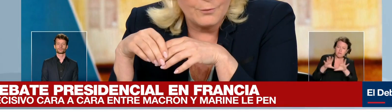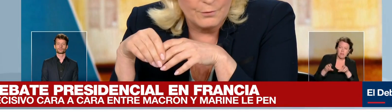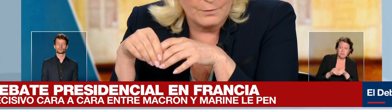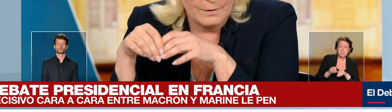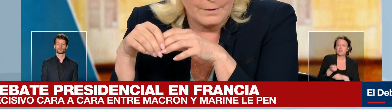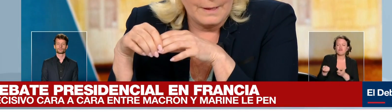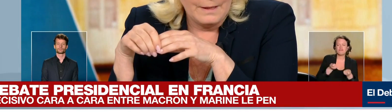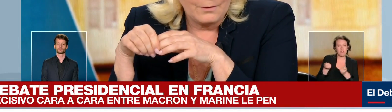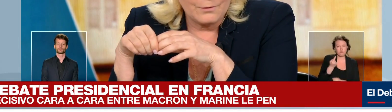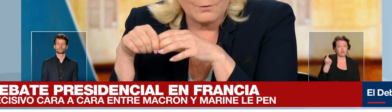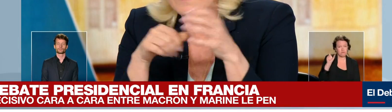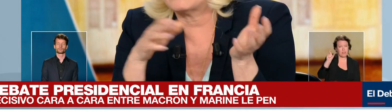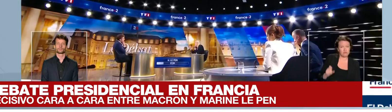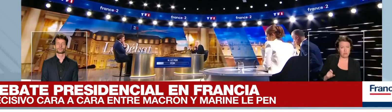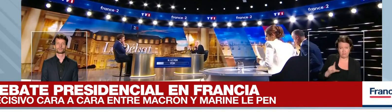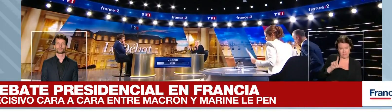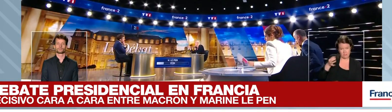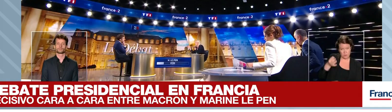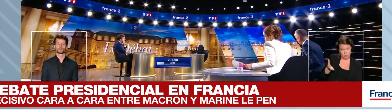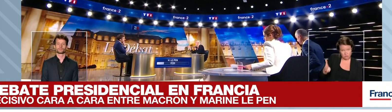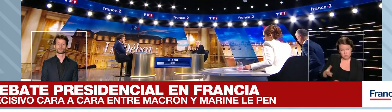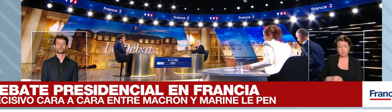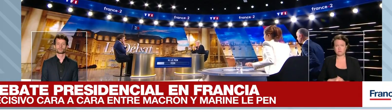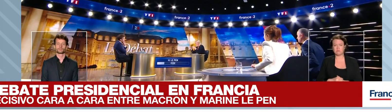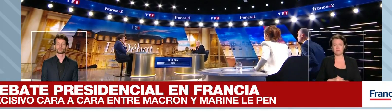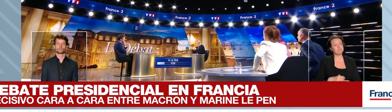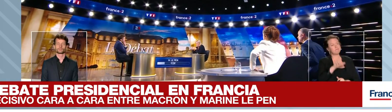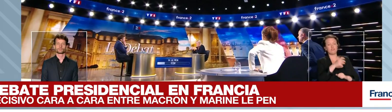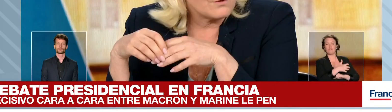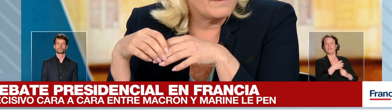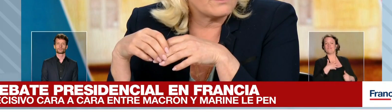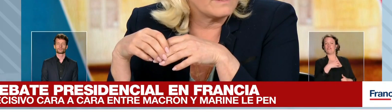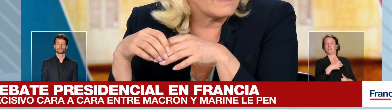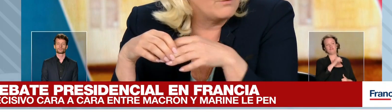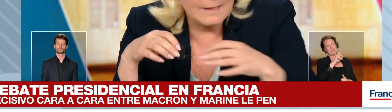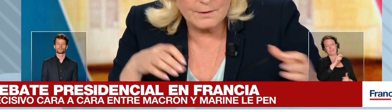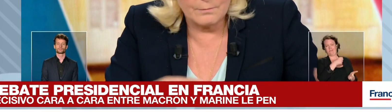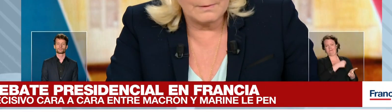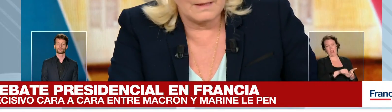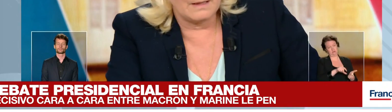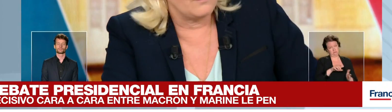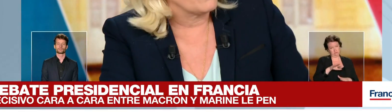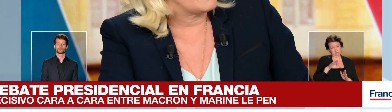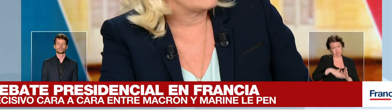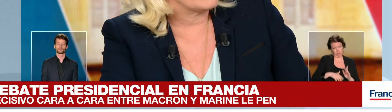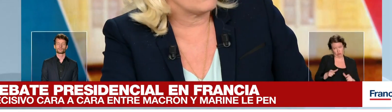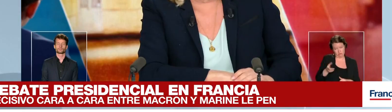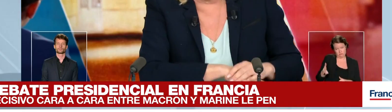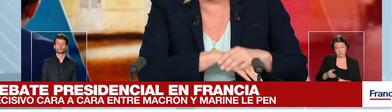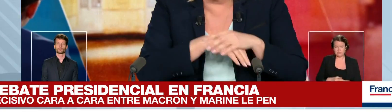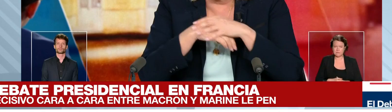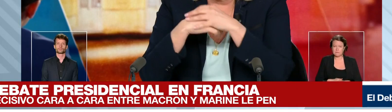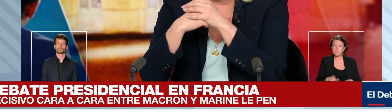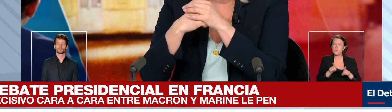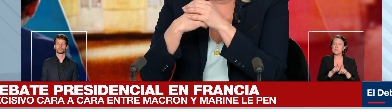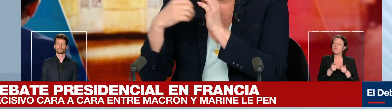al 25% de las familias monoparentales, más que aquellos que podían pagar el impuesto sobre las fortunas. El